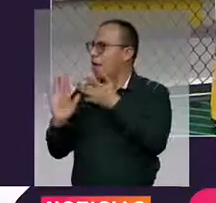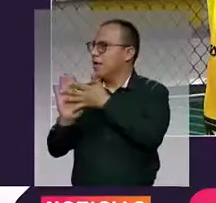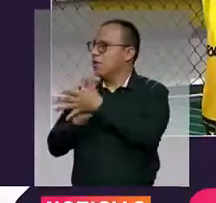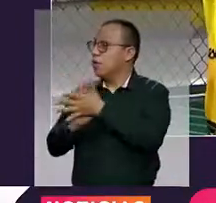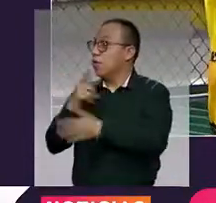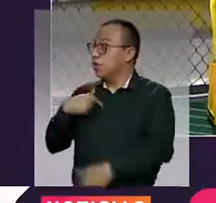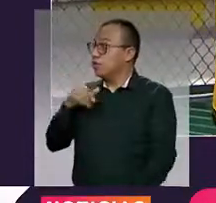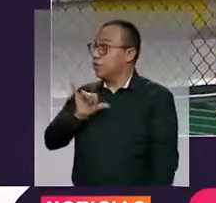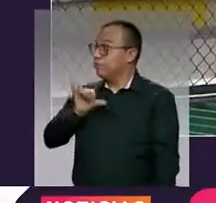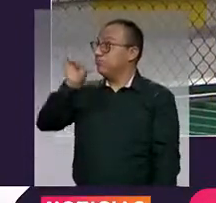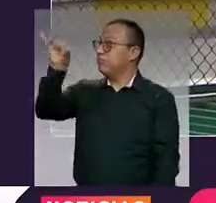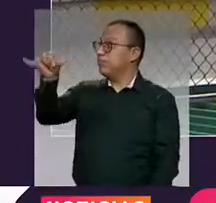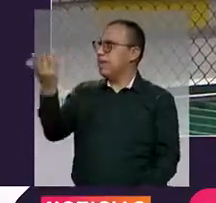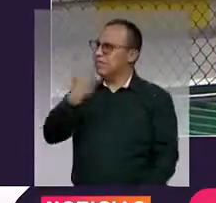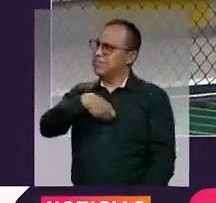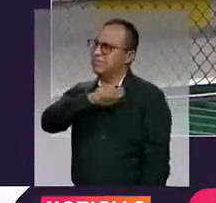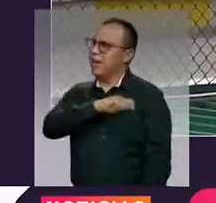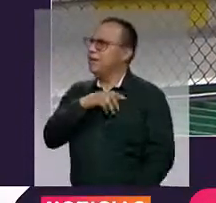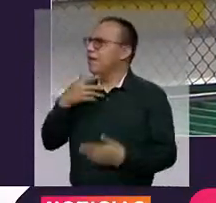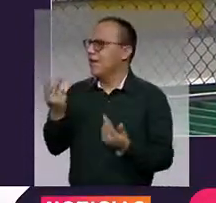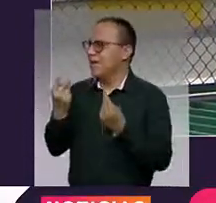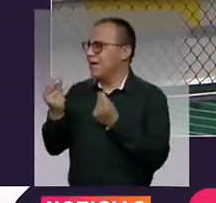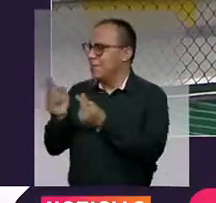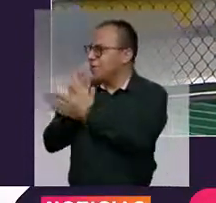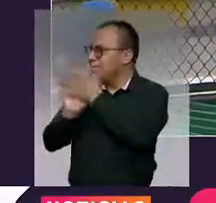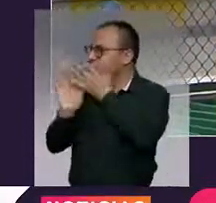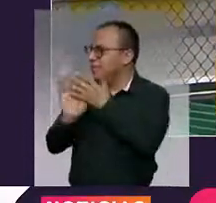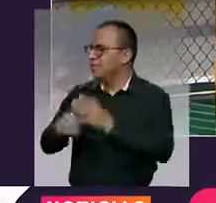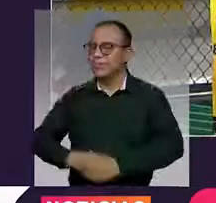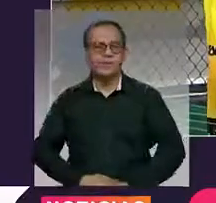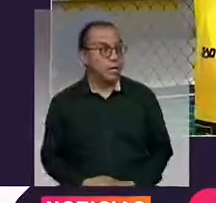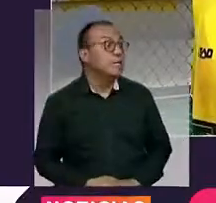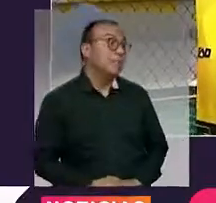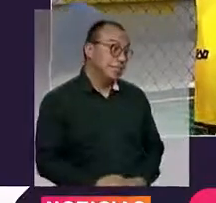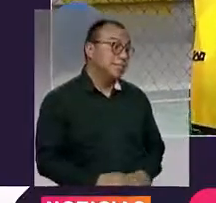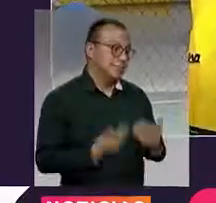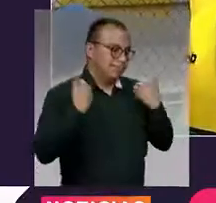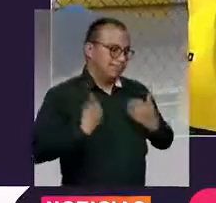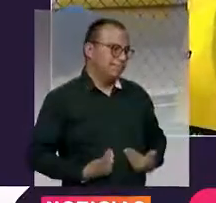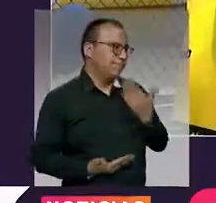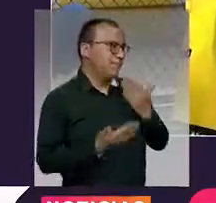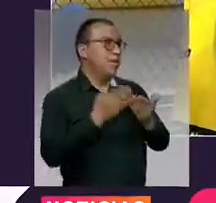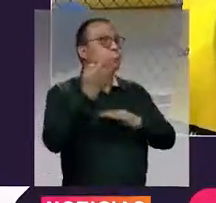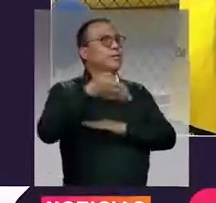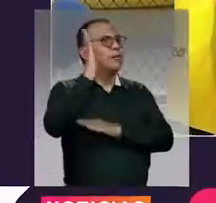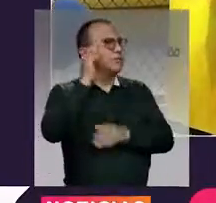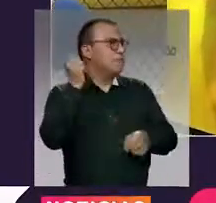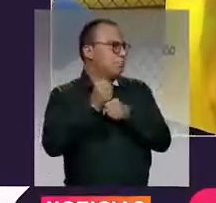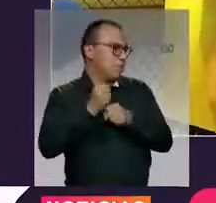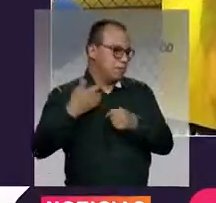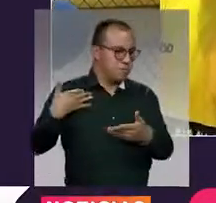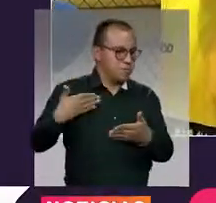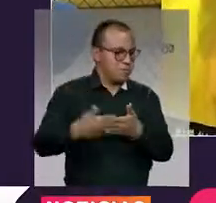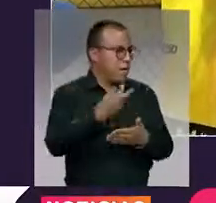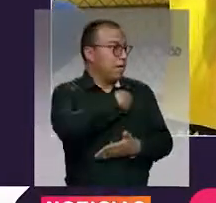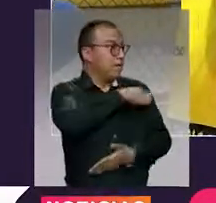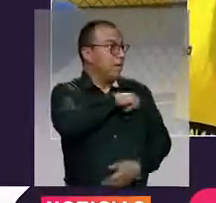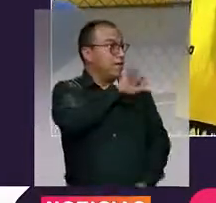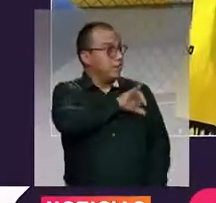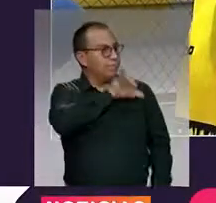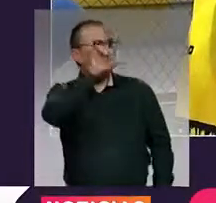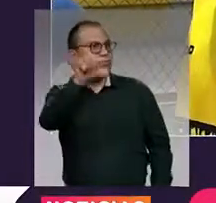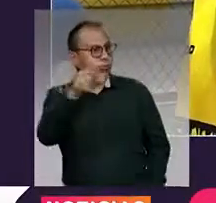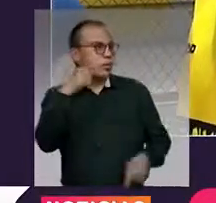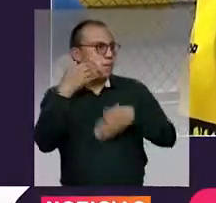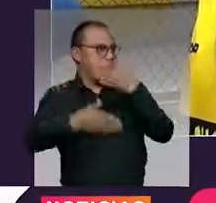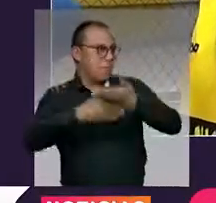para el fútbol de España. Háblenos muy rápidamente de esto. Sí, pues gracias a Dios para eso venimos trabajando. Vengo de hace rato con